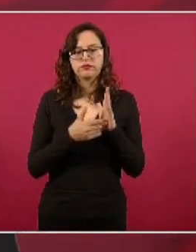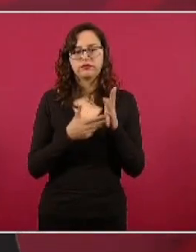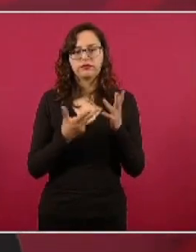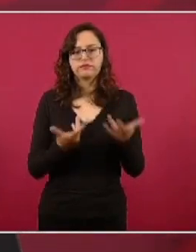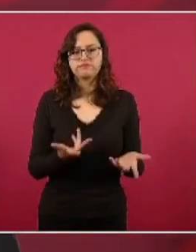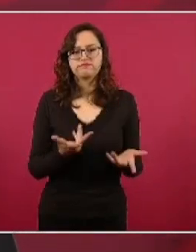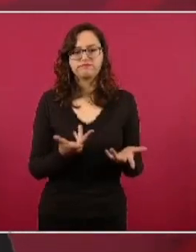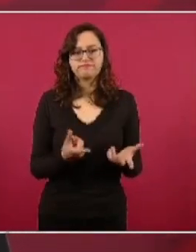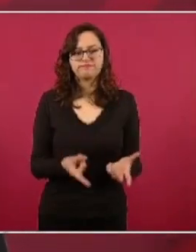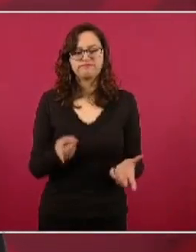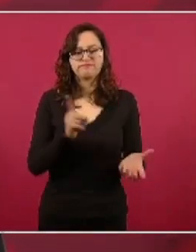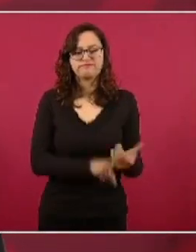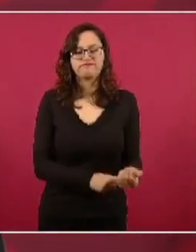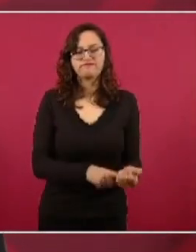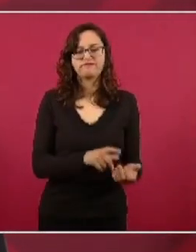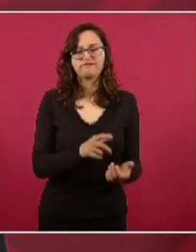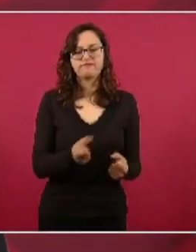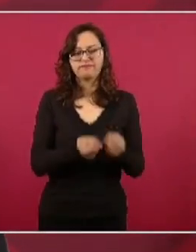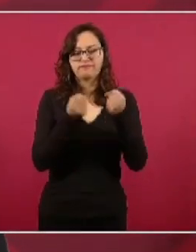seguridad pública.